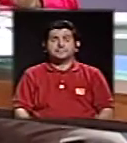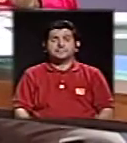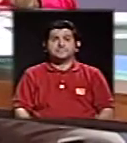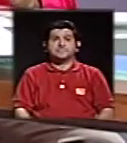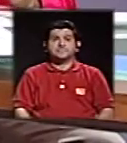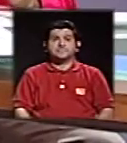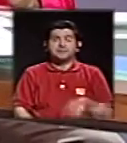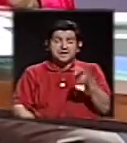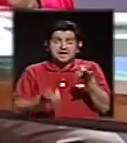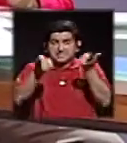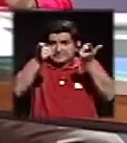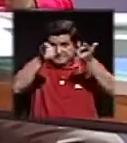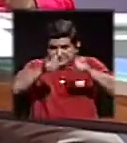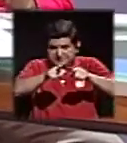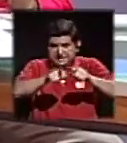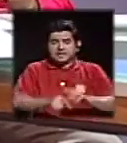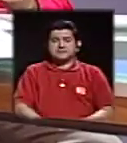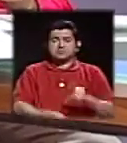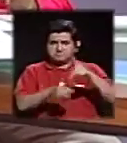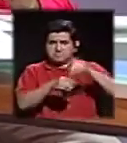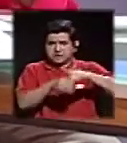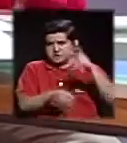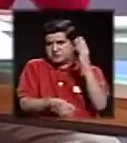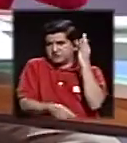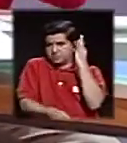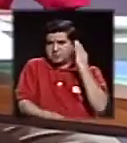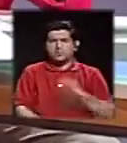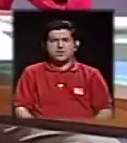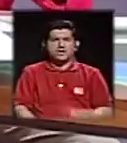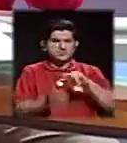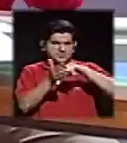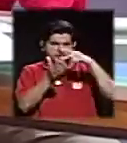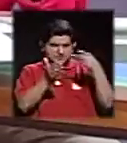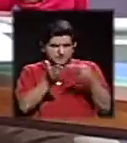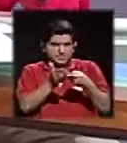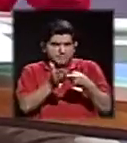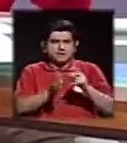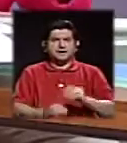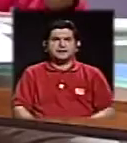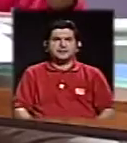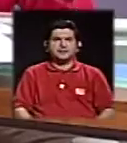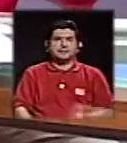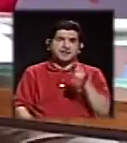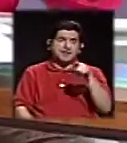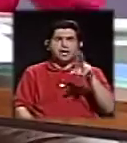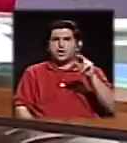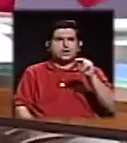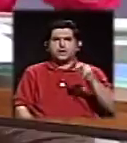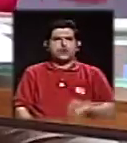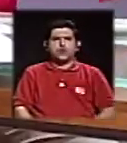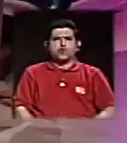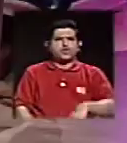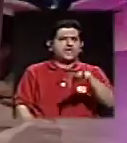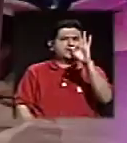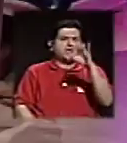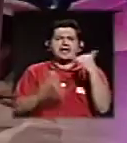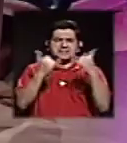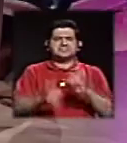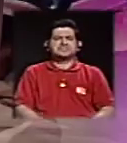la presencia femenina en términos de participación no de elección ya él se